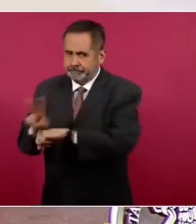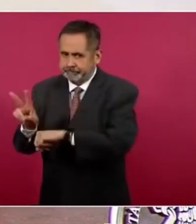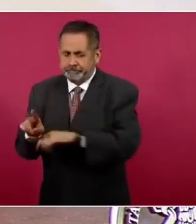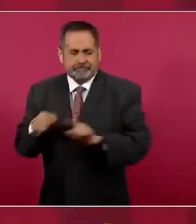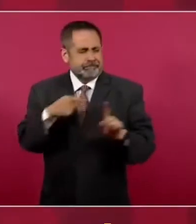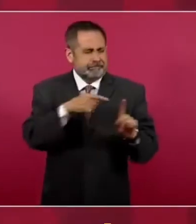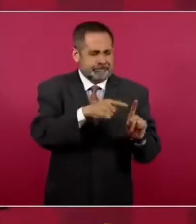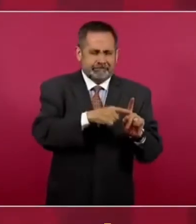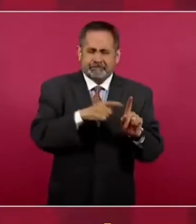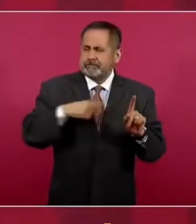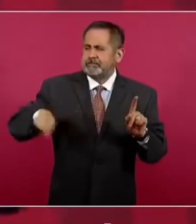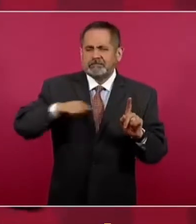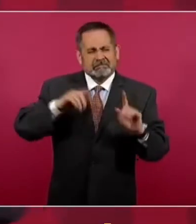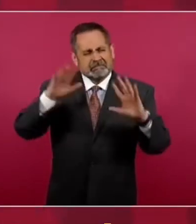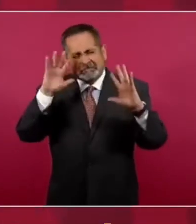pero con